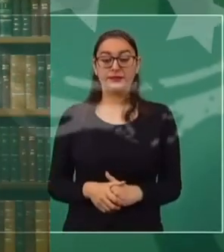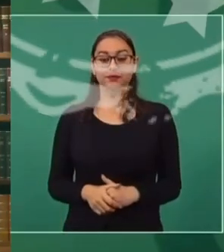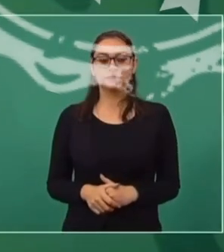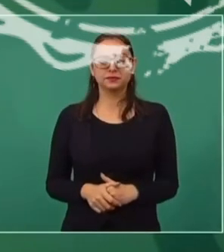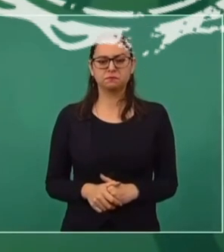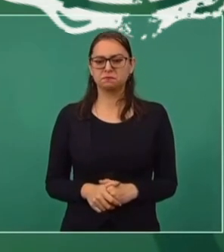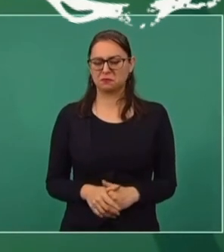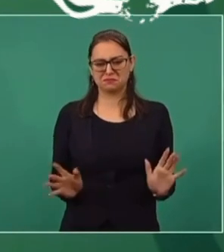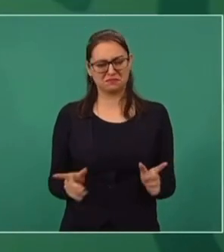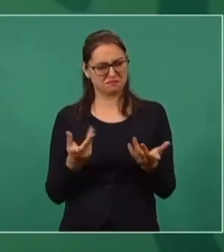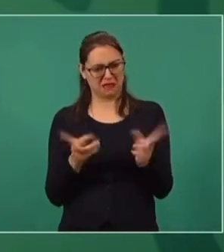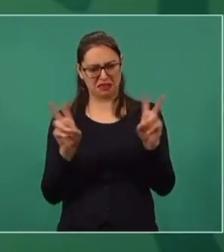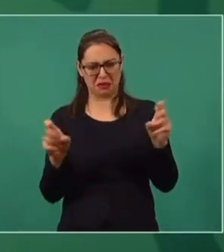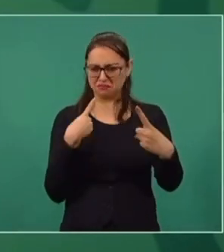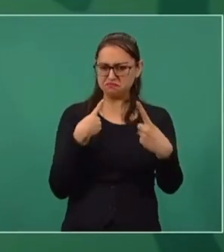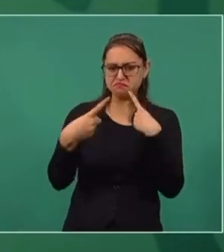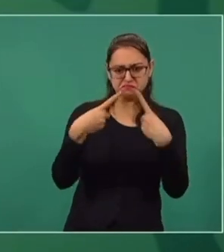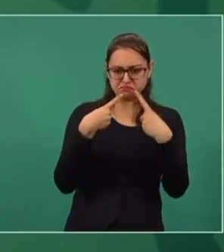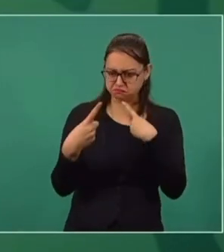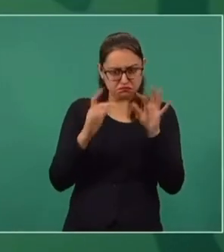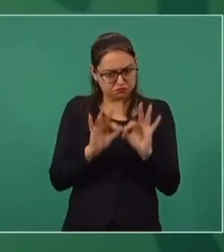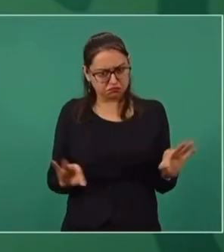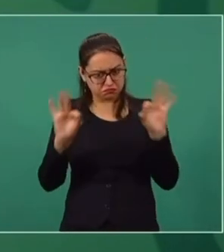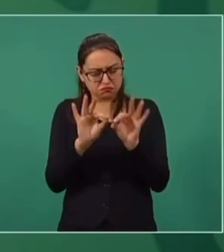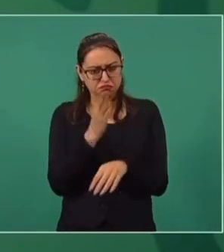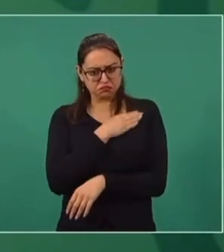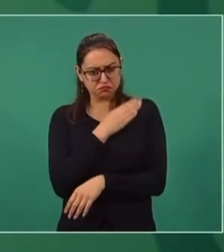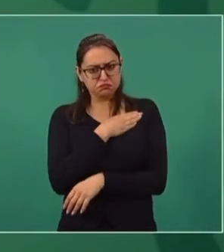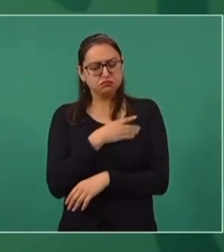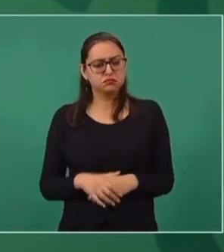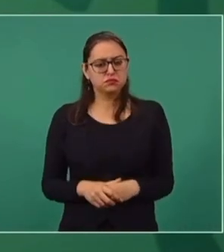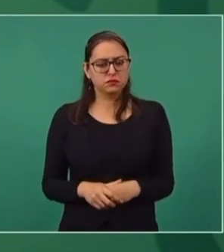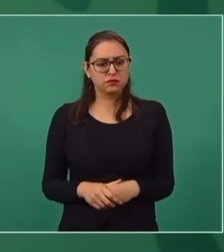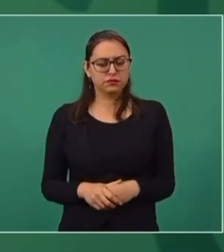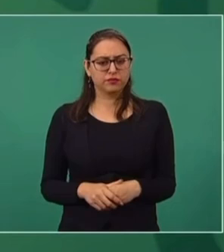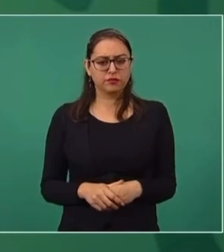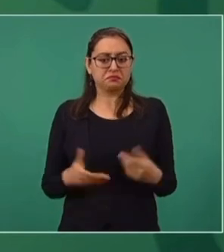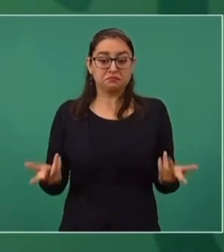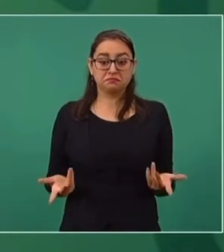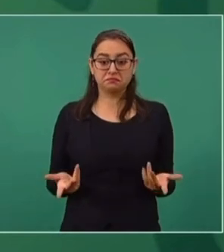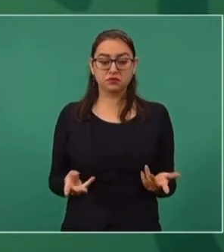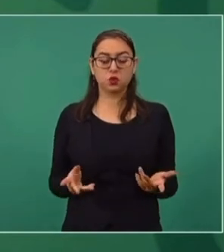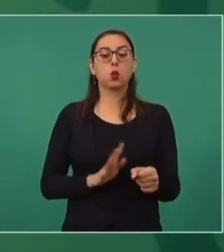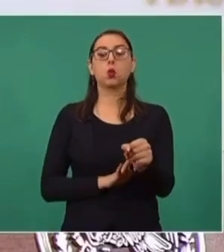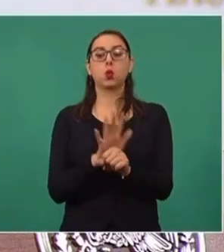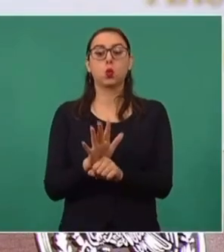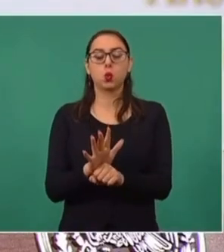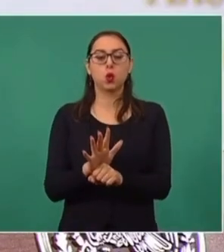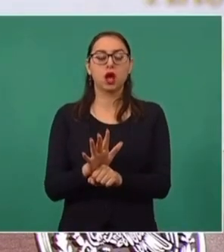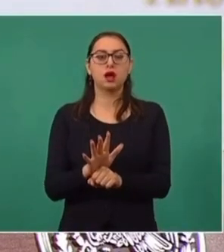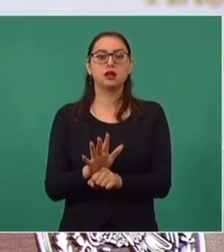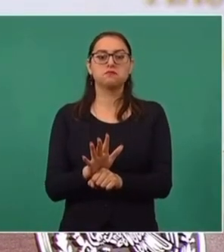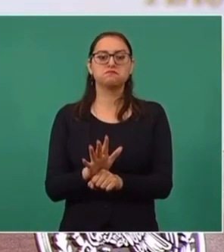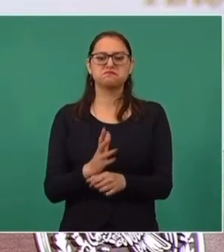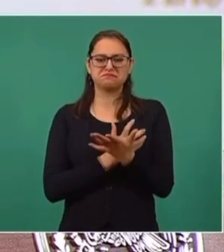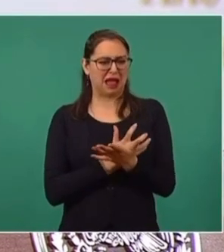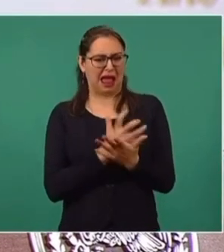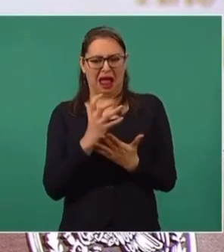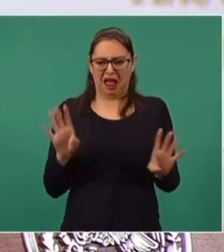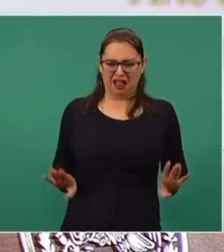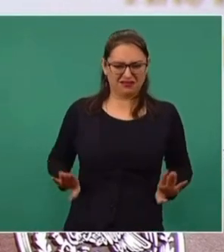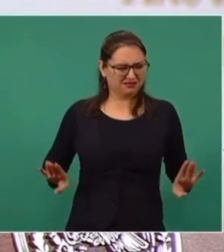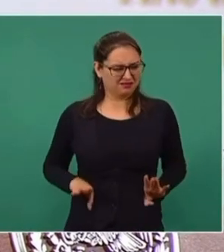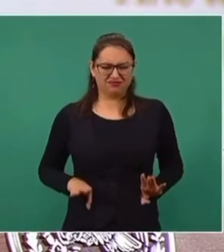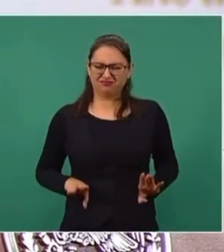Yo creo que es bueno el diálogo, que le pongan la actitud extremista